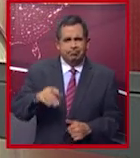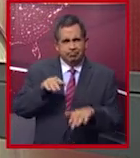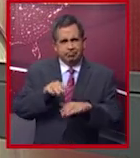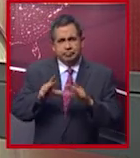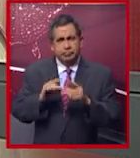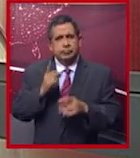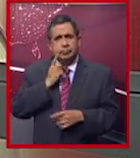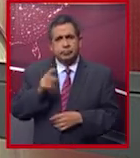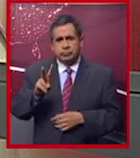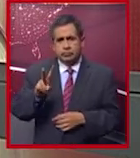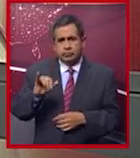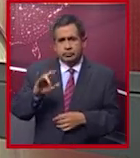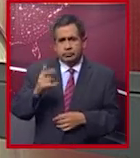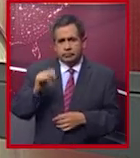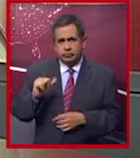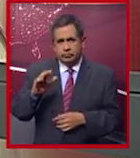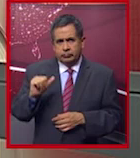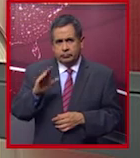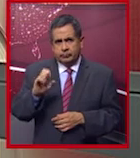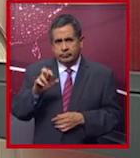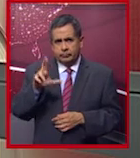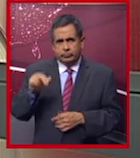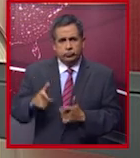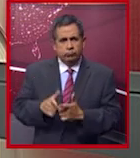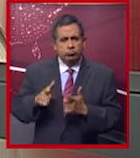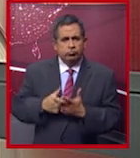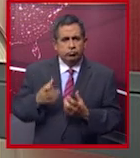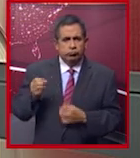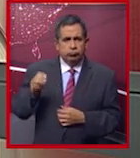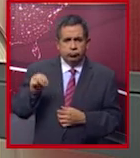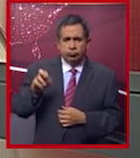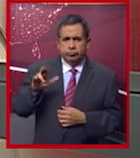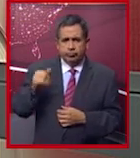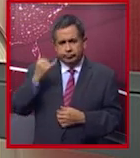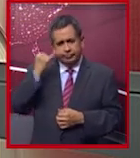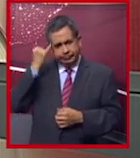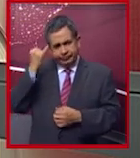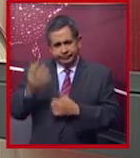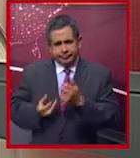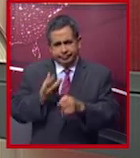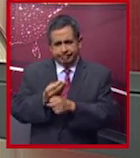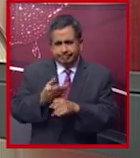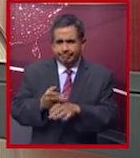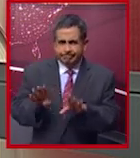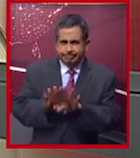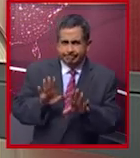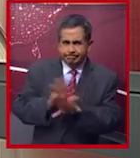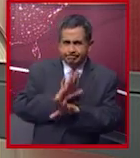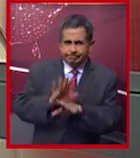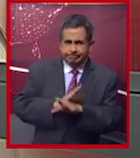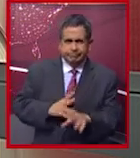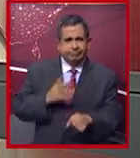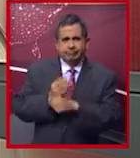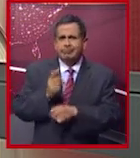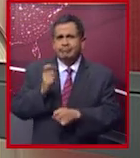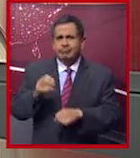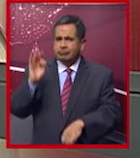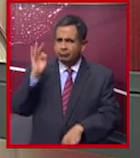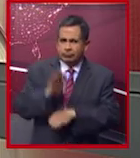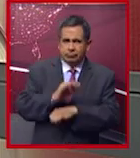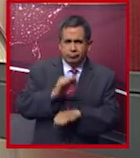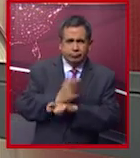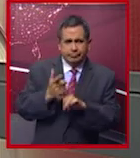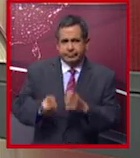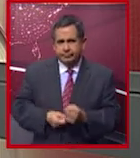dictamen, el diputado Virgilio Caballero, del Grupo Parlamentario de Morena, propuso modificarlo, colocando como objetivos la protección a la libertad